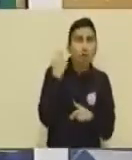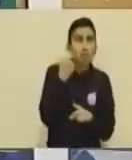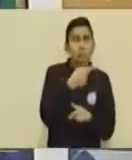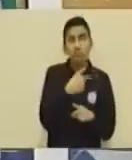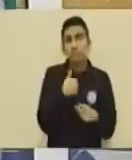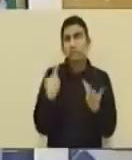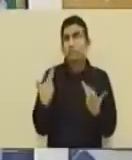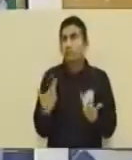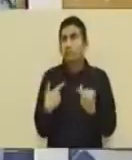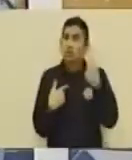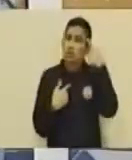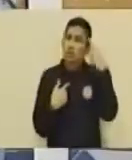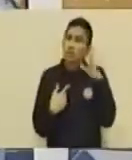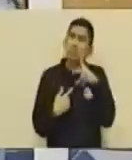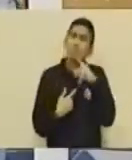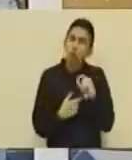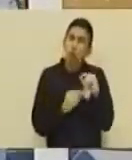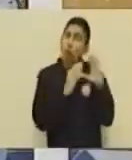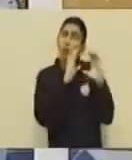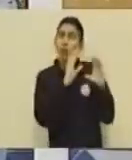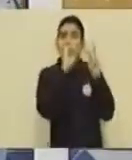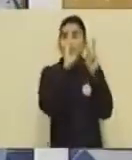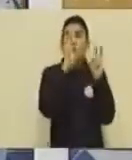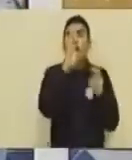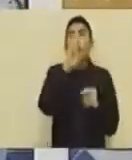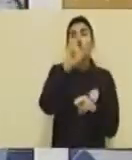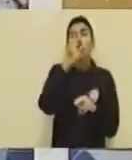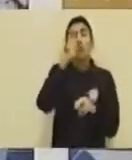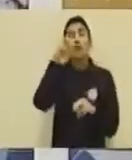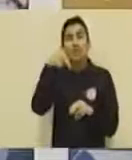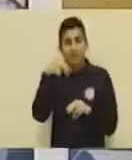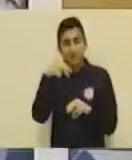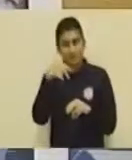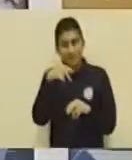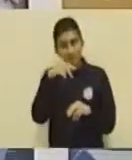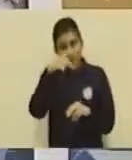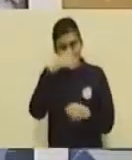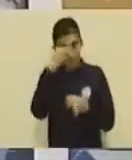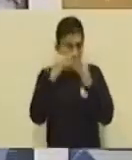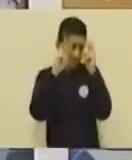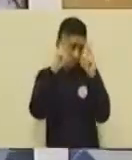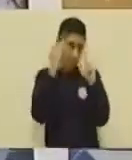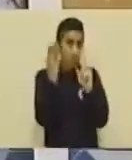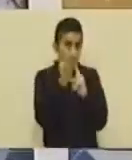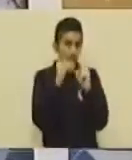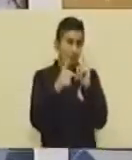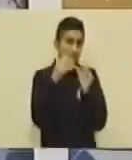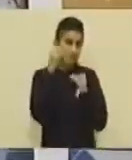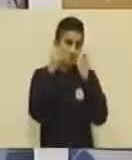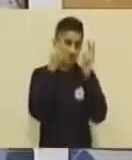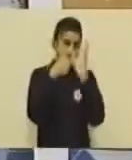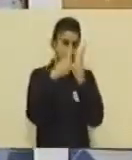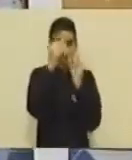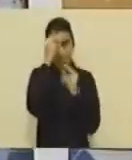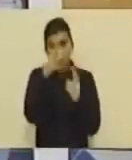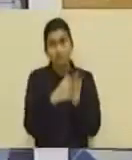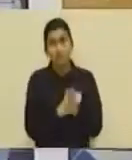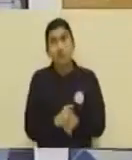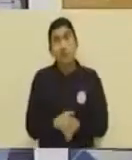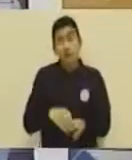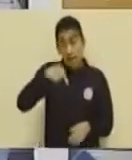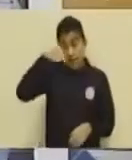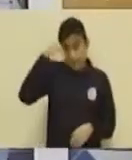fatales debido al bullying, ¿verdad? Entonces hay que tener mucho cuidado con ese tema. Exacto, y te voy a contar una historia, les voy a contar una